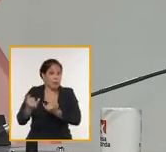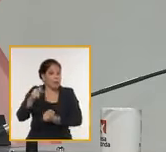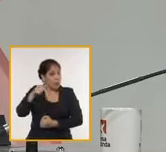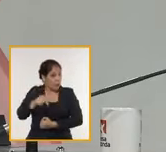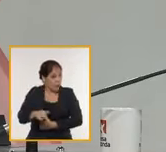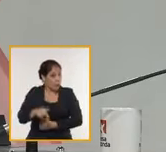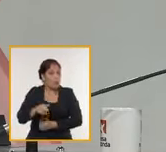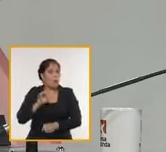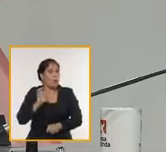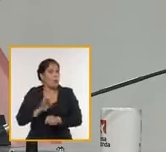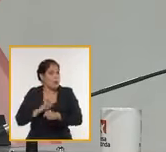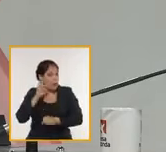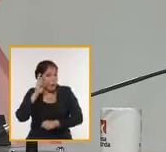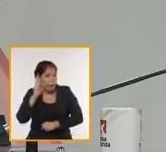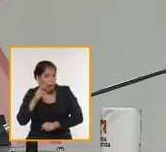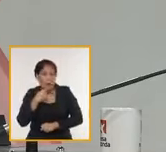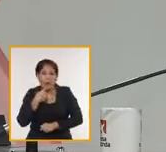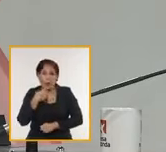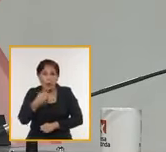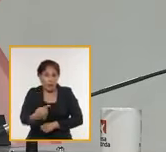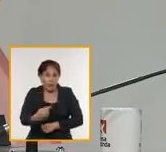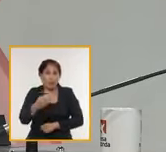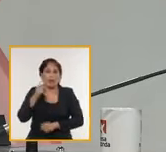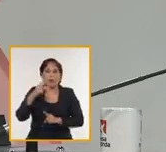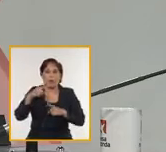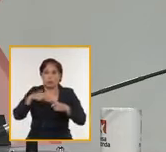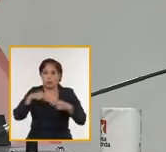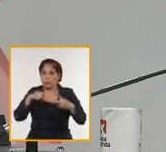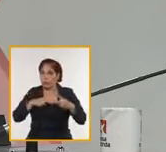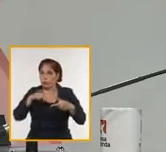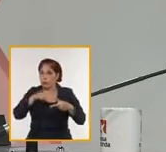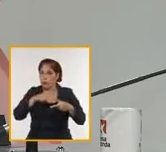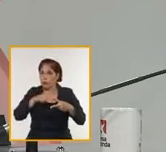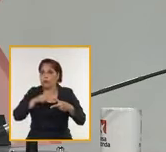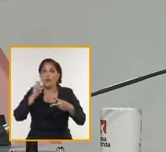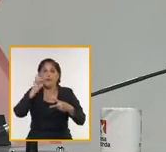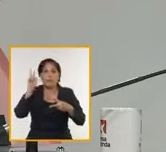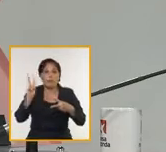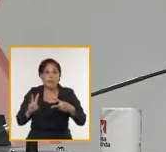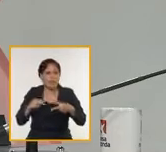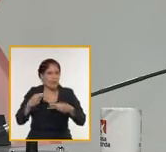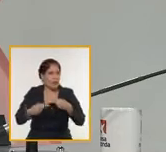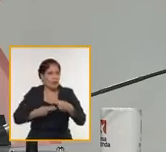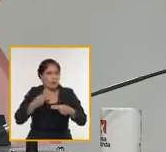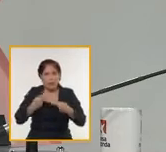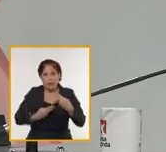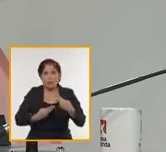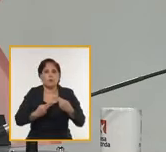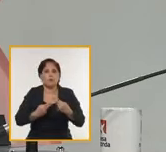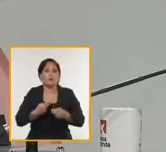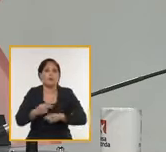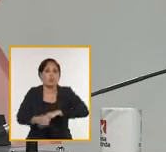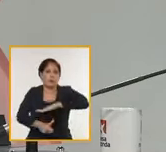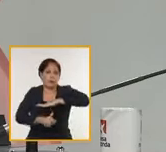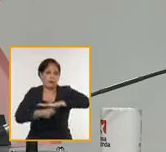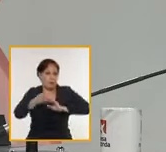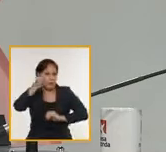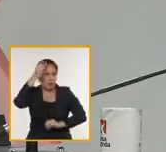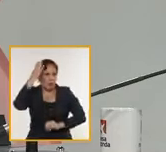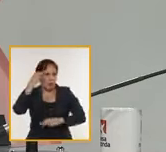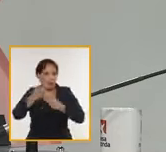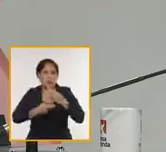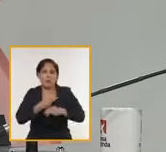al inicio recuerden que les dije que eran dos, es precisamente lo que ha hecho la agenda del mandatario cubano en